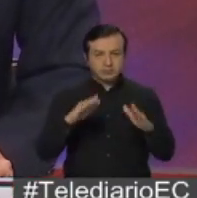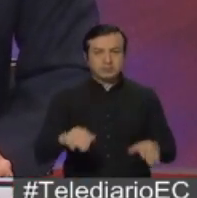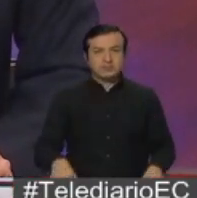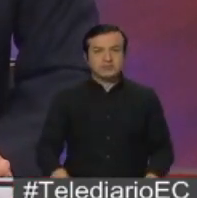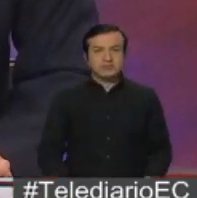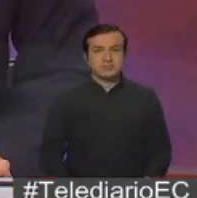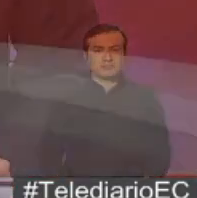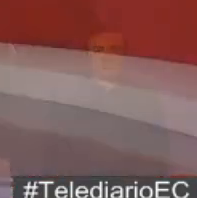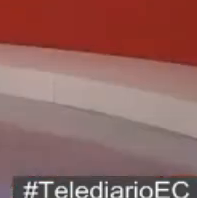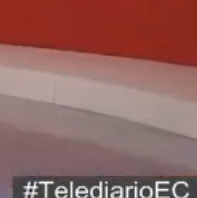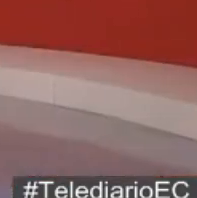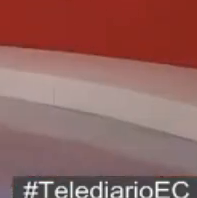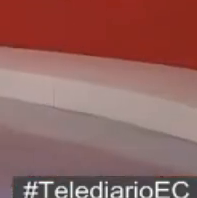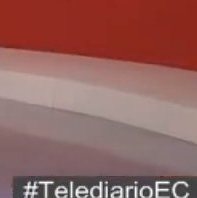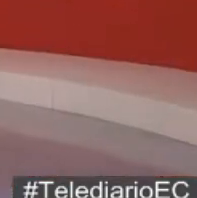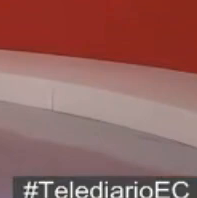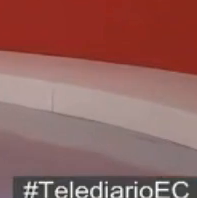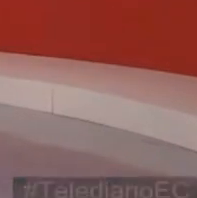nosotros